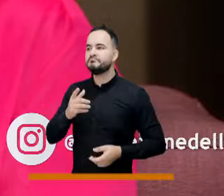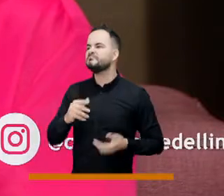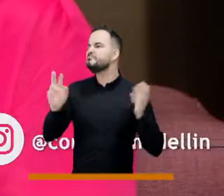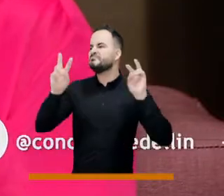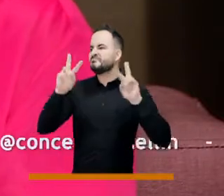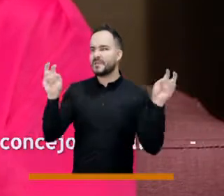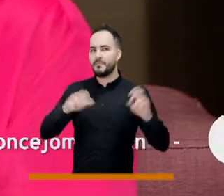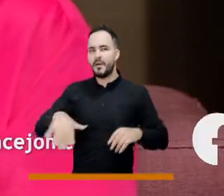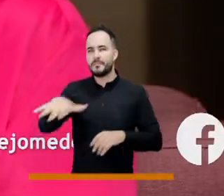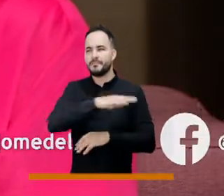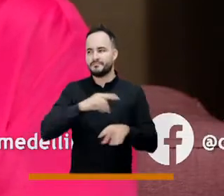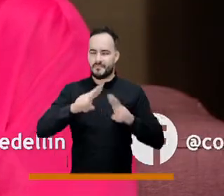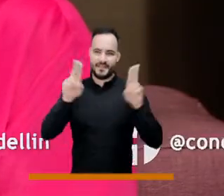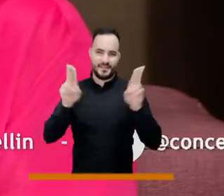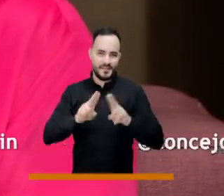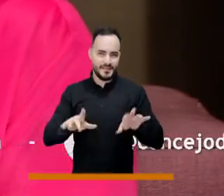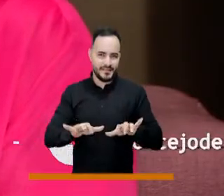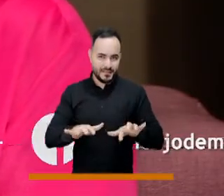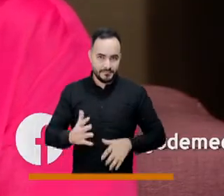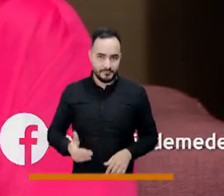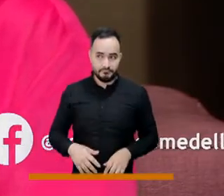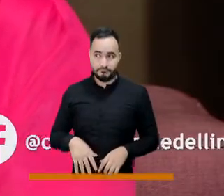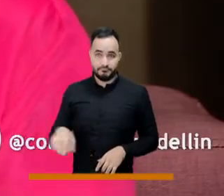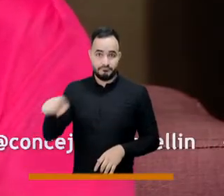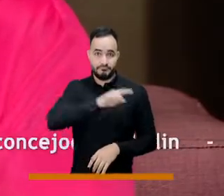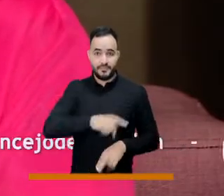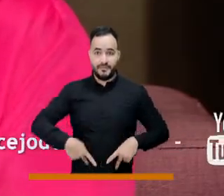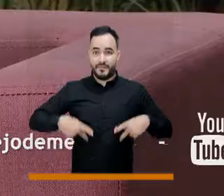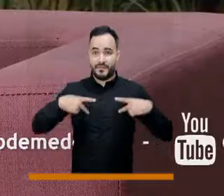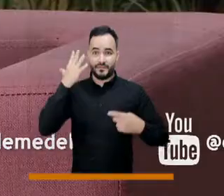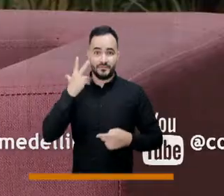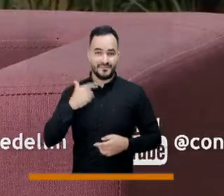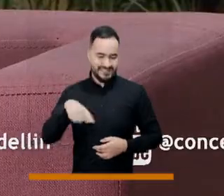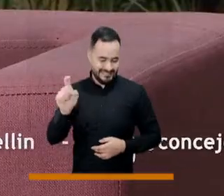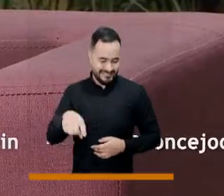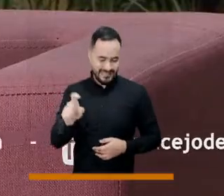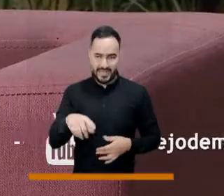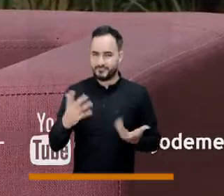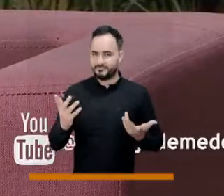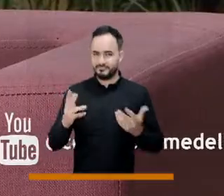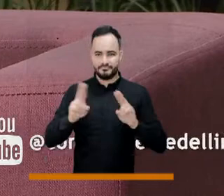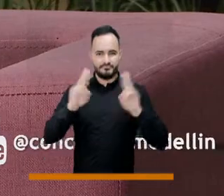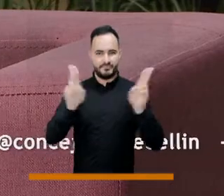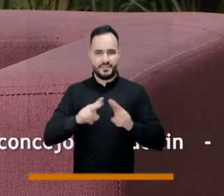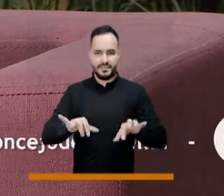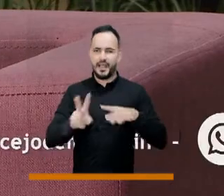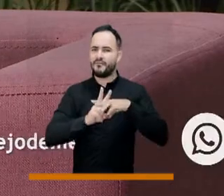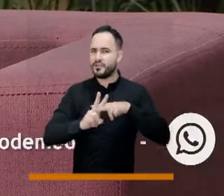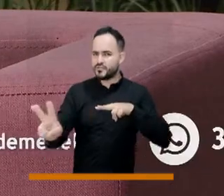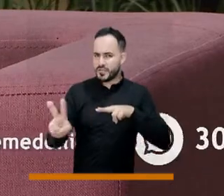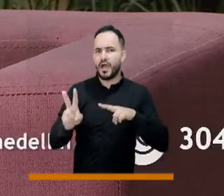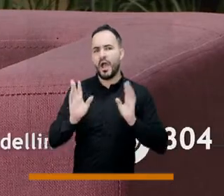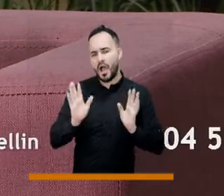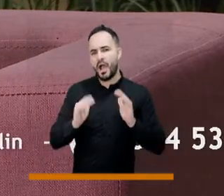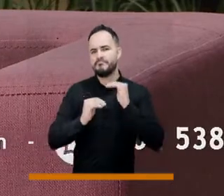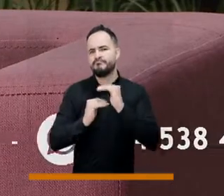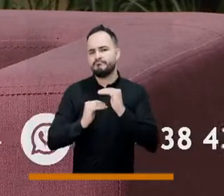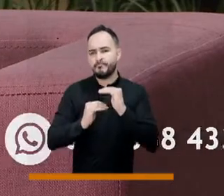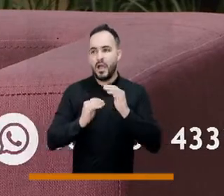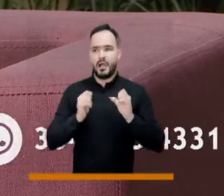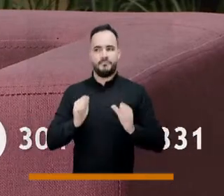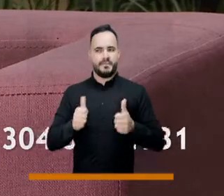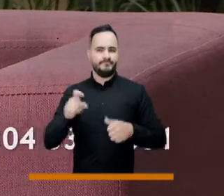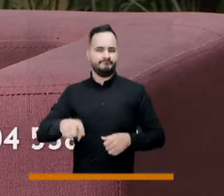la conectividad, el mínimo vital de Internet. ¿Cómo va ese proyecto de acuerdo en la discusión que